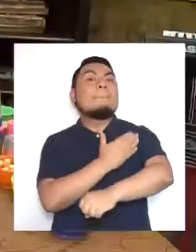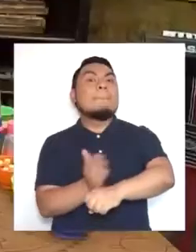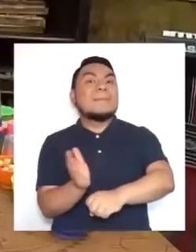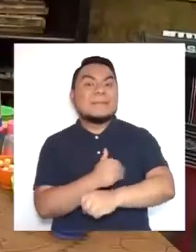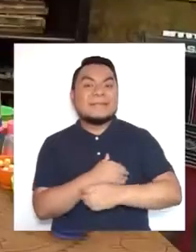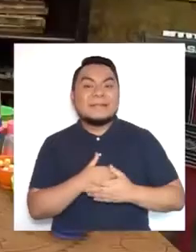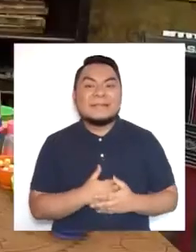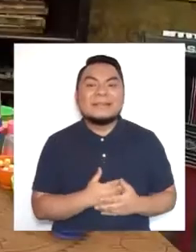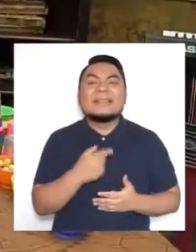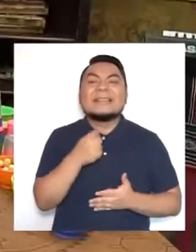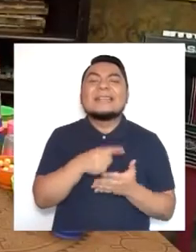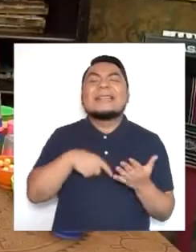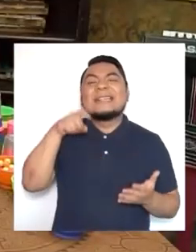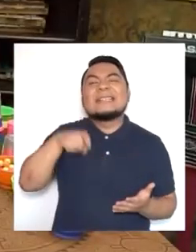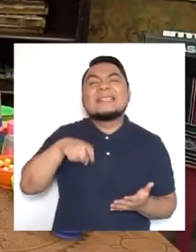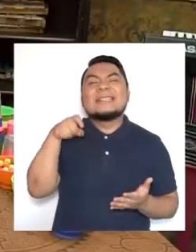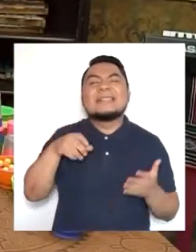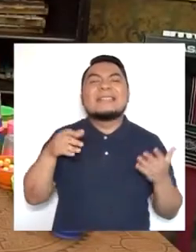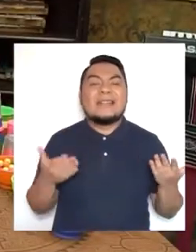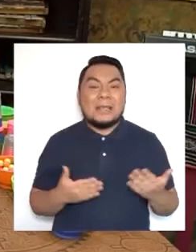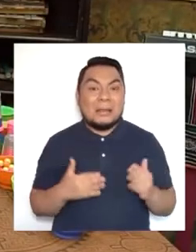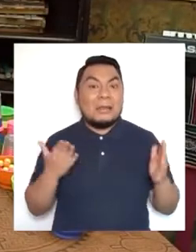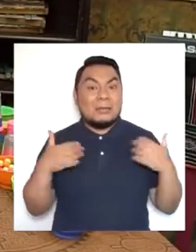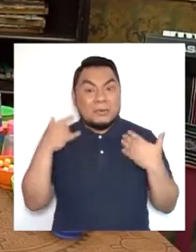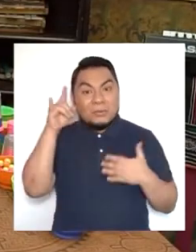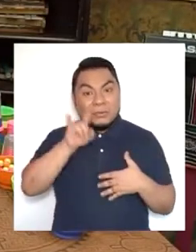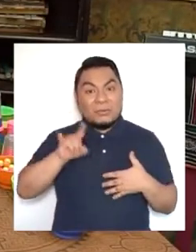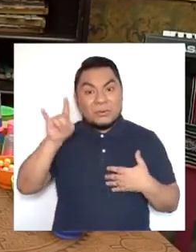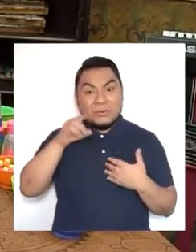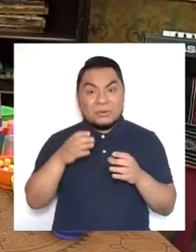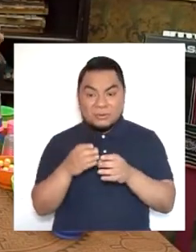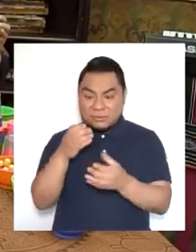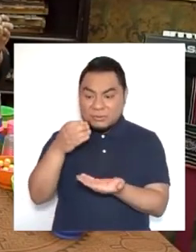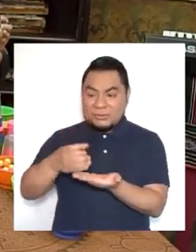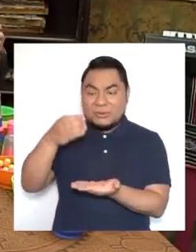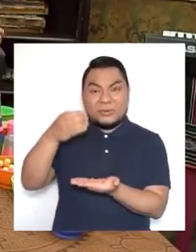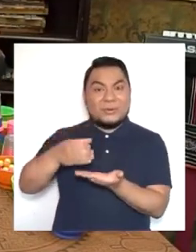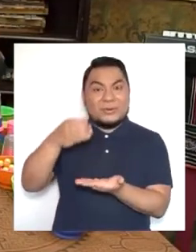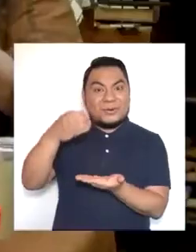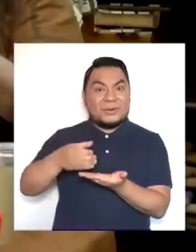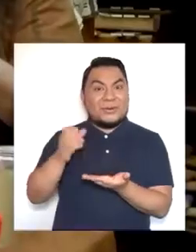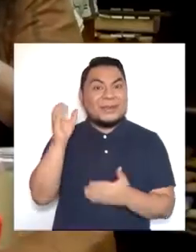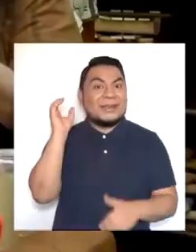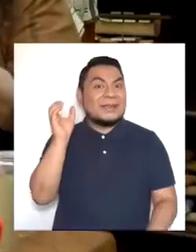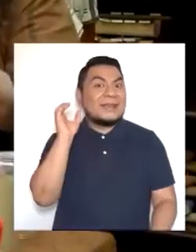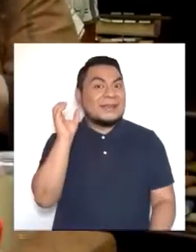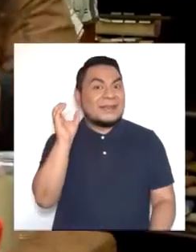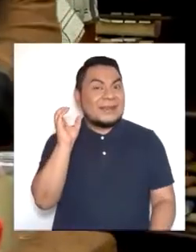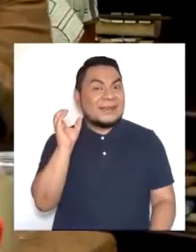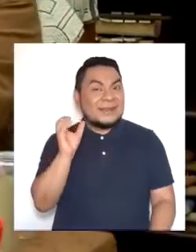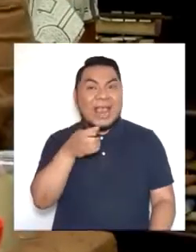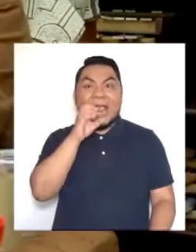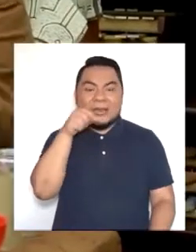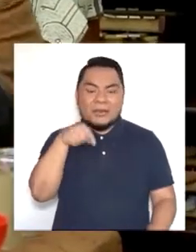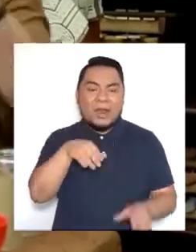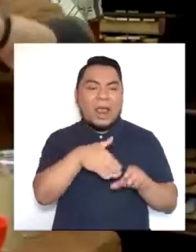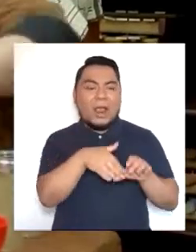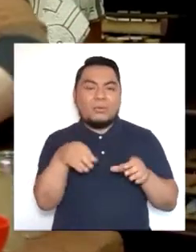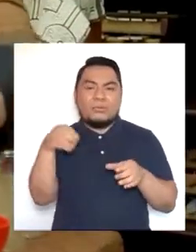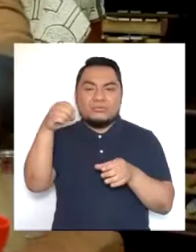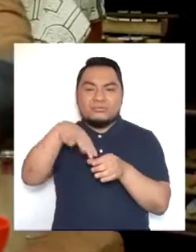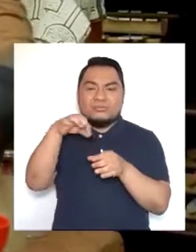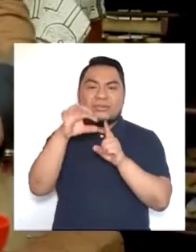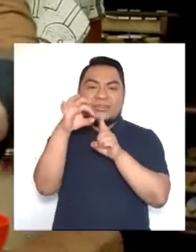música! ¿Y qué necesitamos? Puedo usar una botella de plástico a la que le puedo